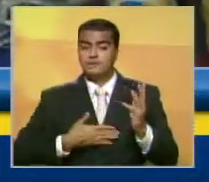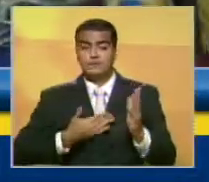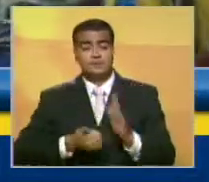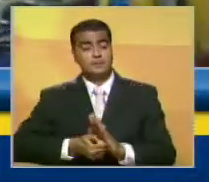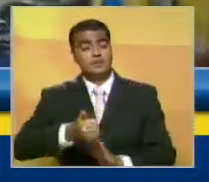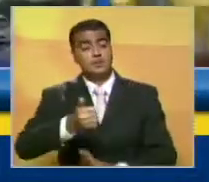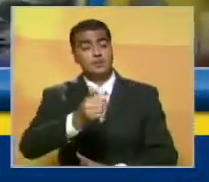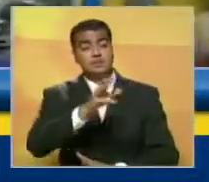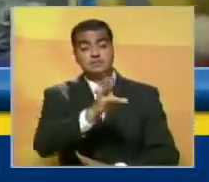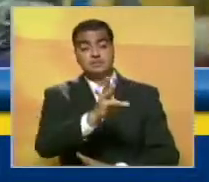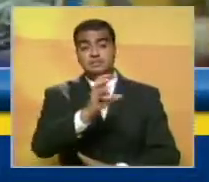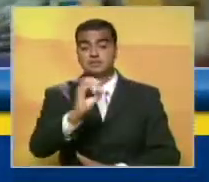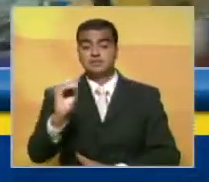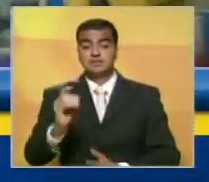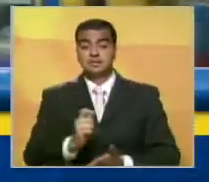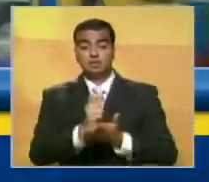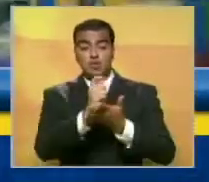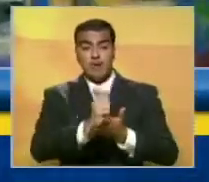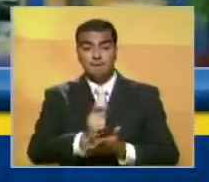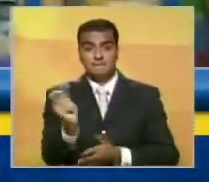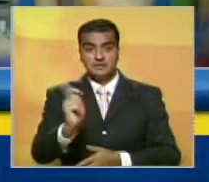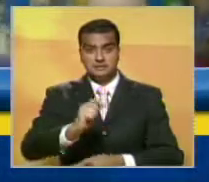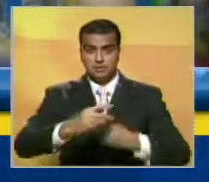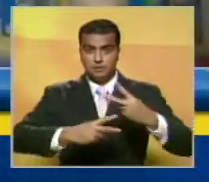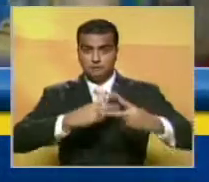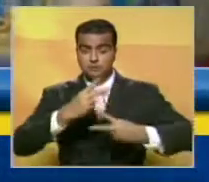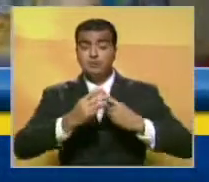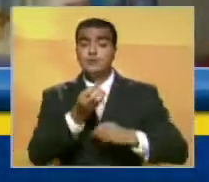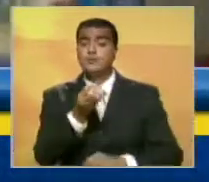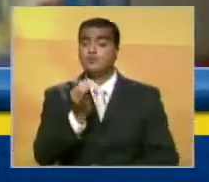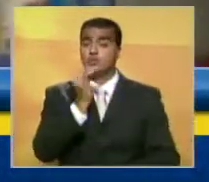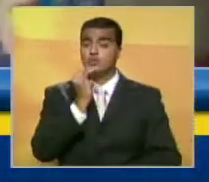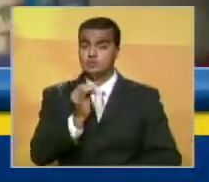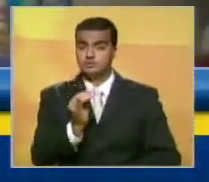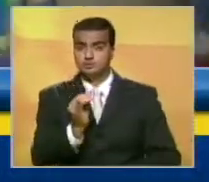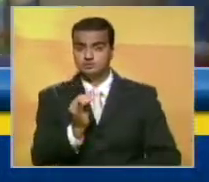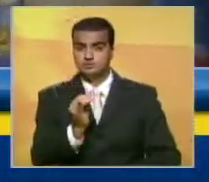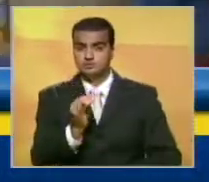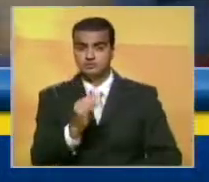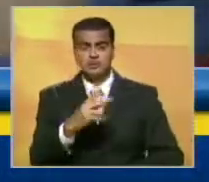incrementar en unas 600 toneladas al mes su producción. Es bueno informar que